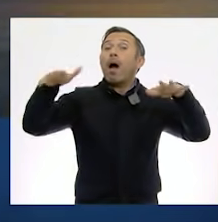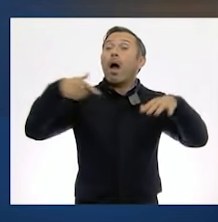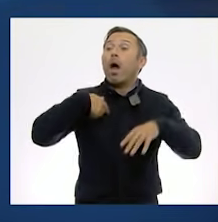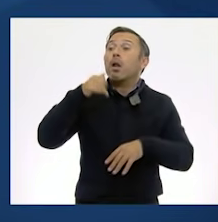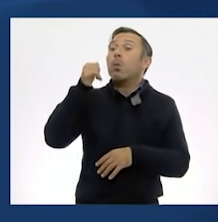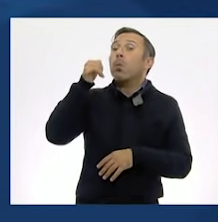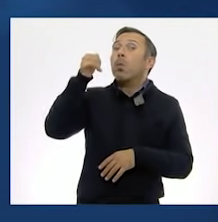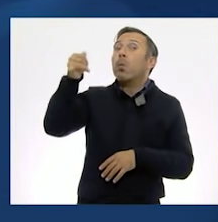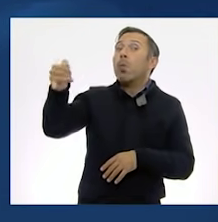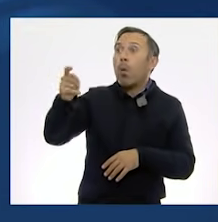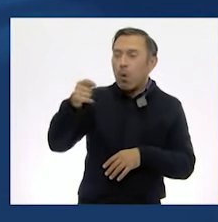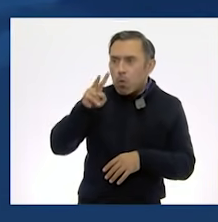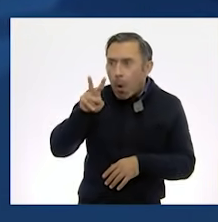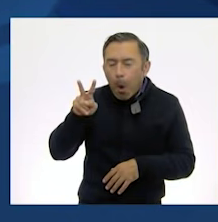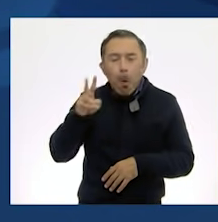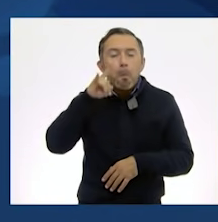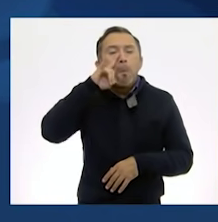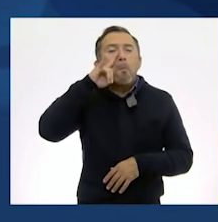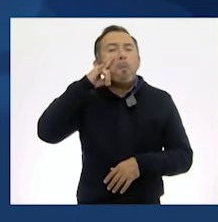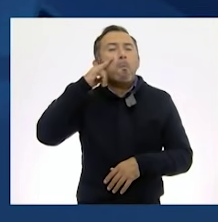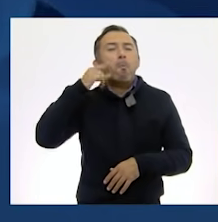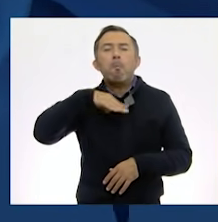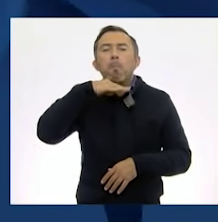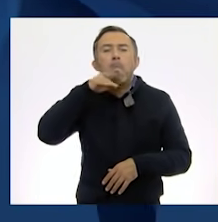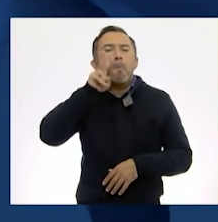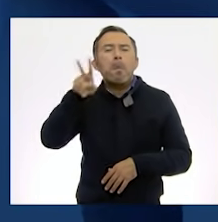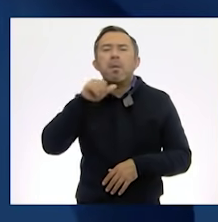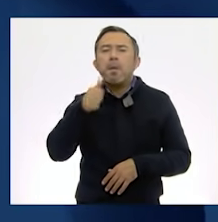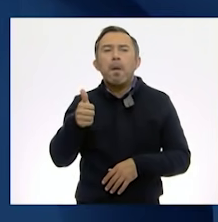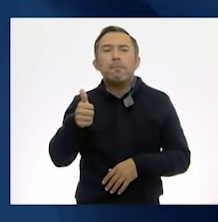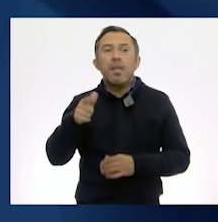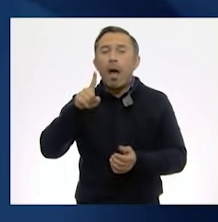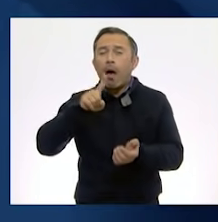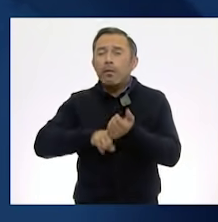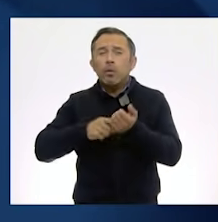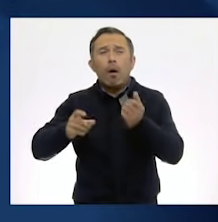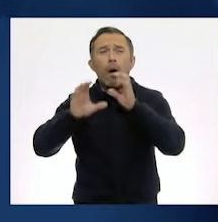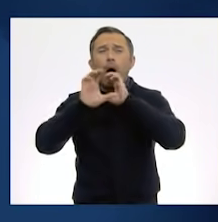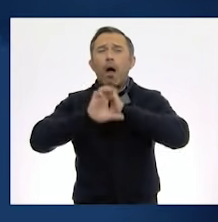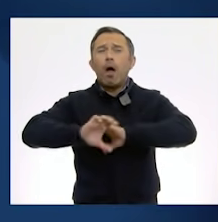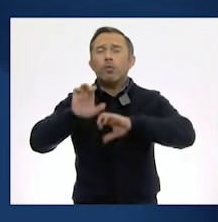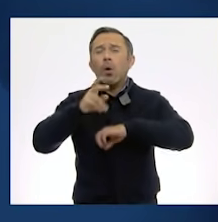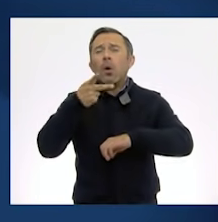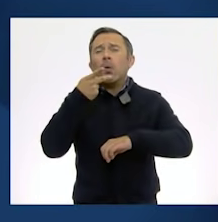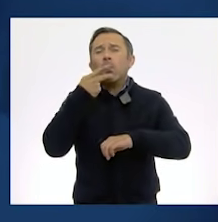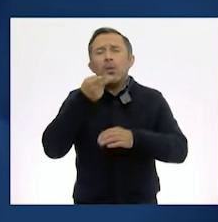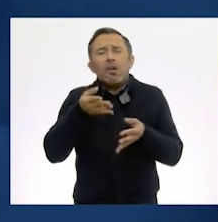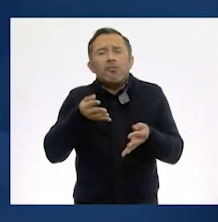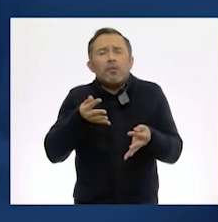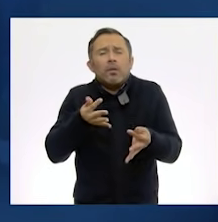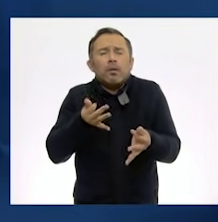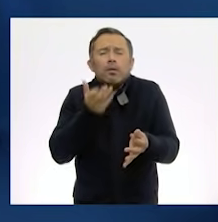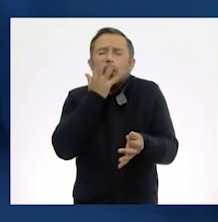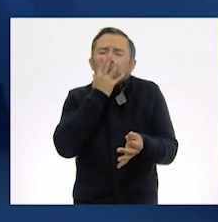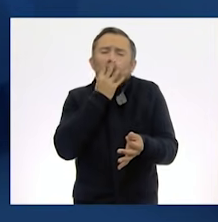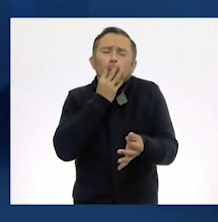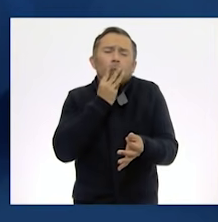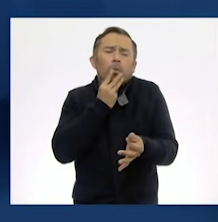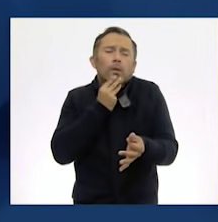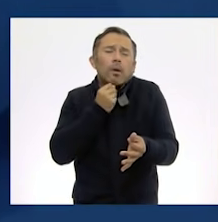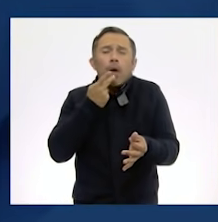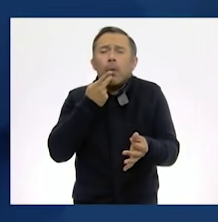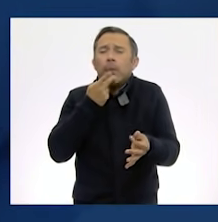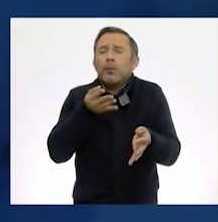espectáculo. Se escuchaba sobre todo su canto, aquel canto delicioso, incomparable,